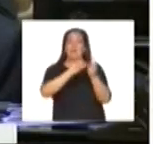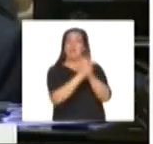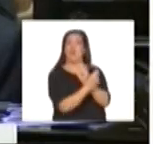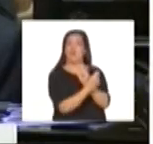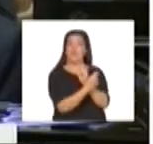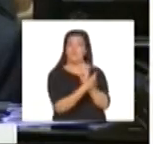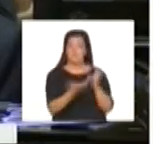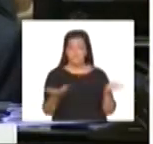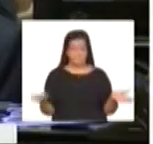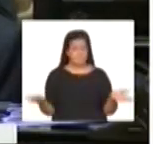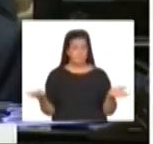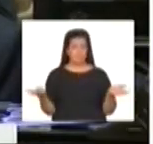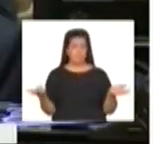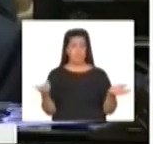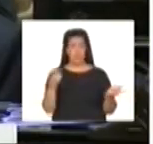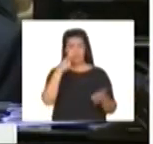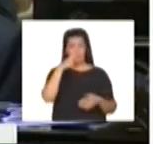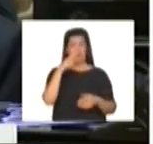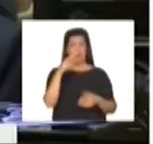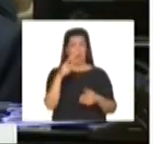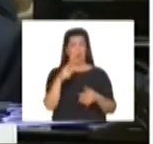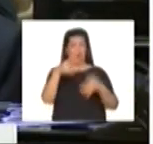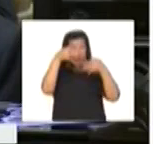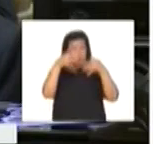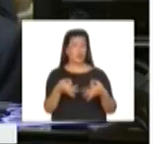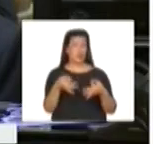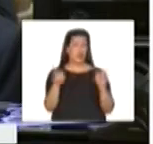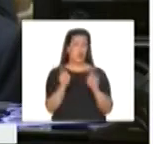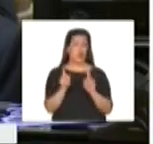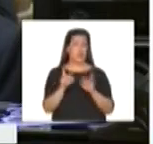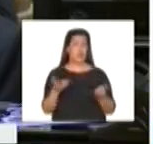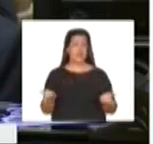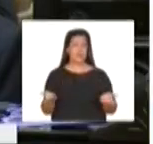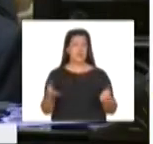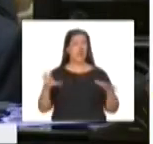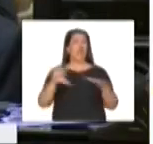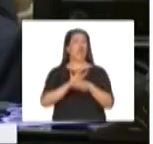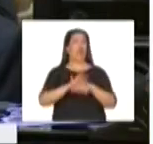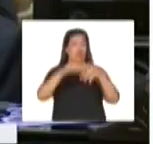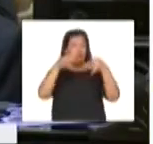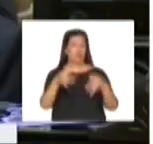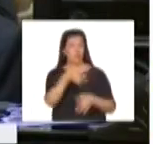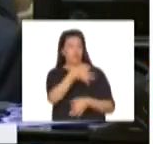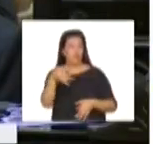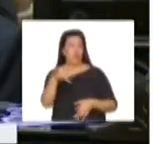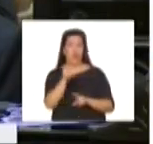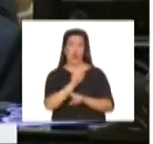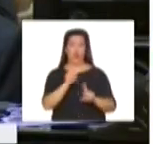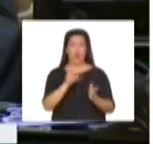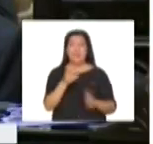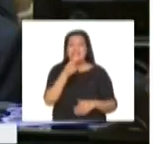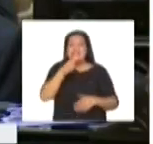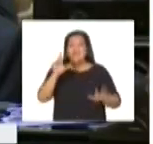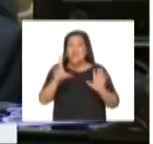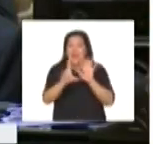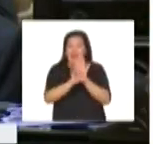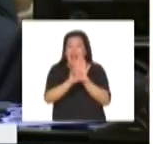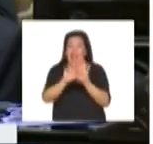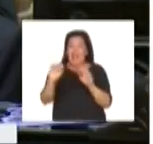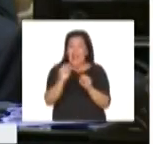cuadro, ir con Massachesi por el poder contra Menem. O con Moró, como Moró. O con Moró, que saca